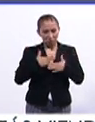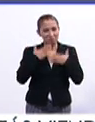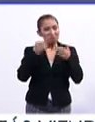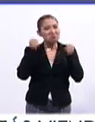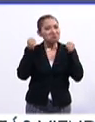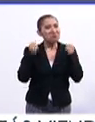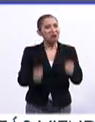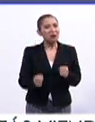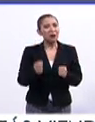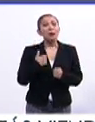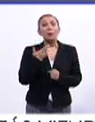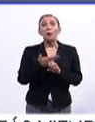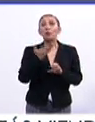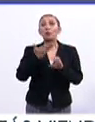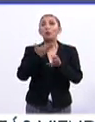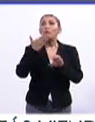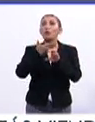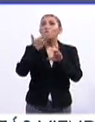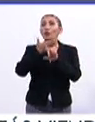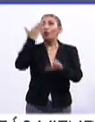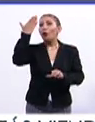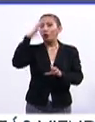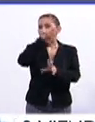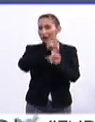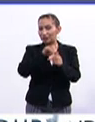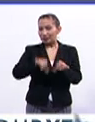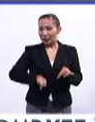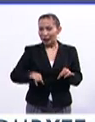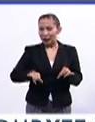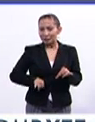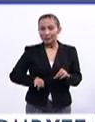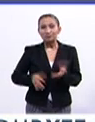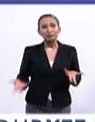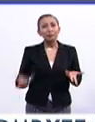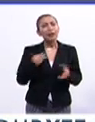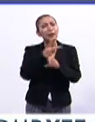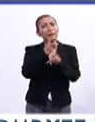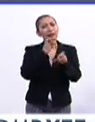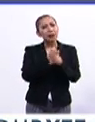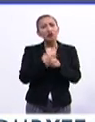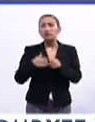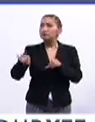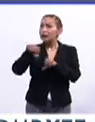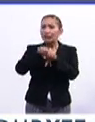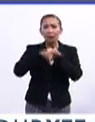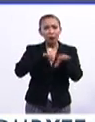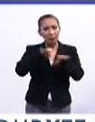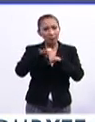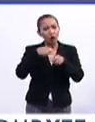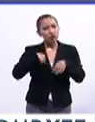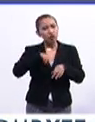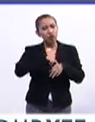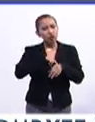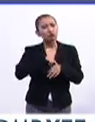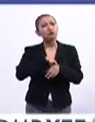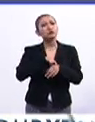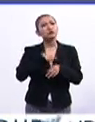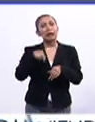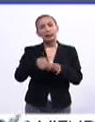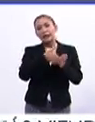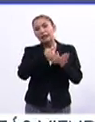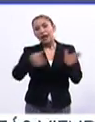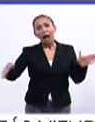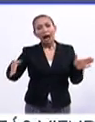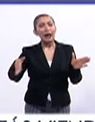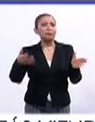en que sea así muy muy completo muy interesante si es que la invitación en nombre de ese equipo de trabajo que se quede con nosotros de